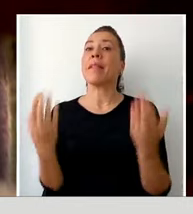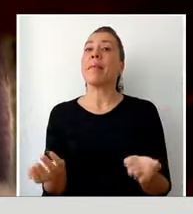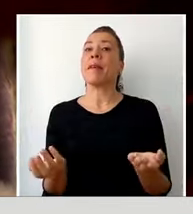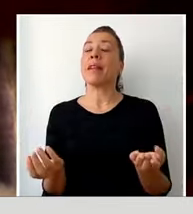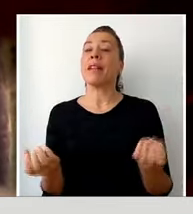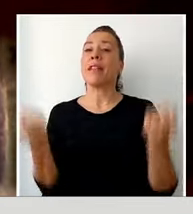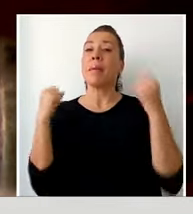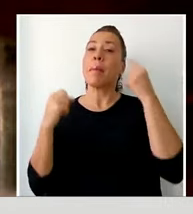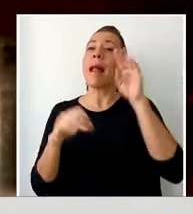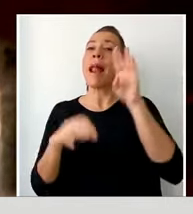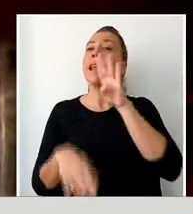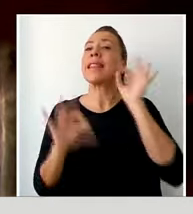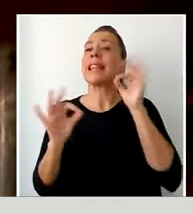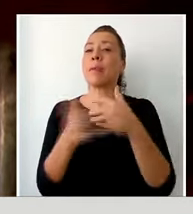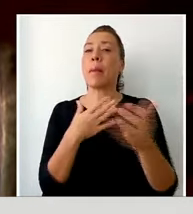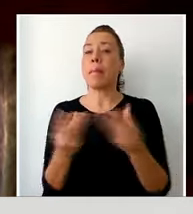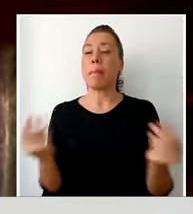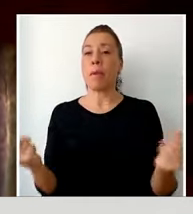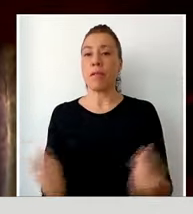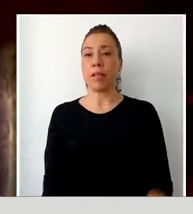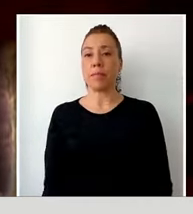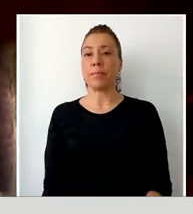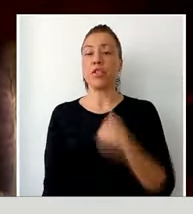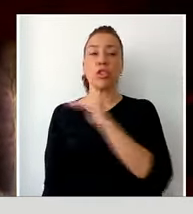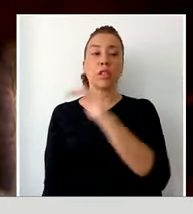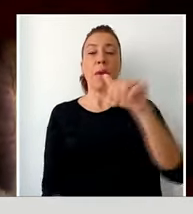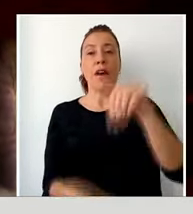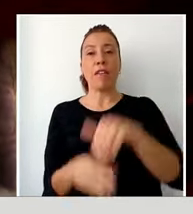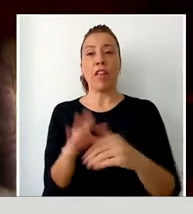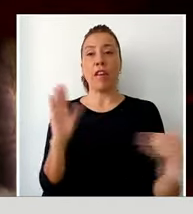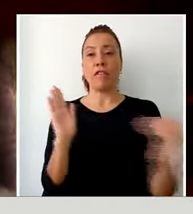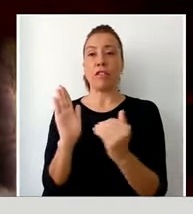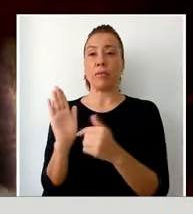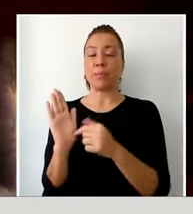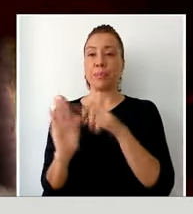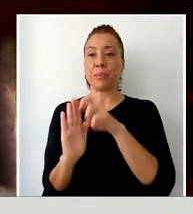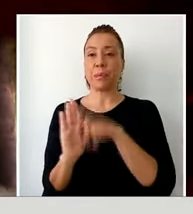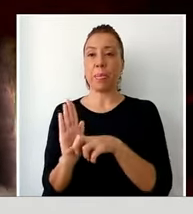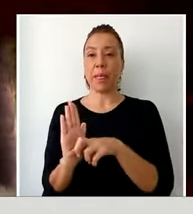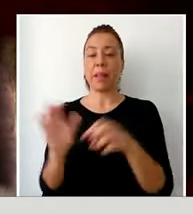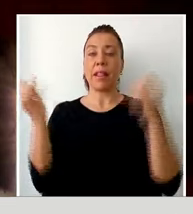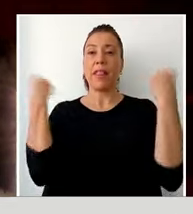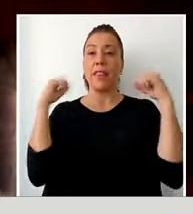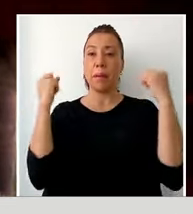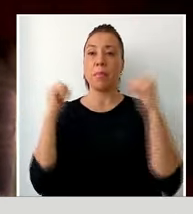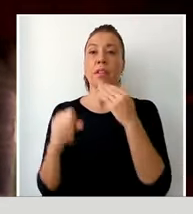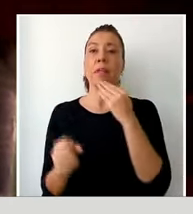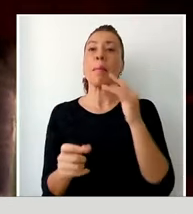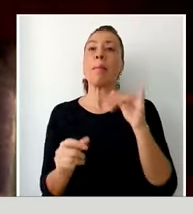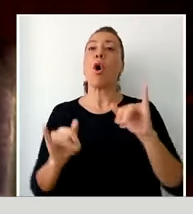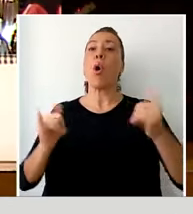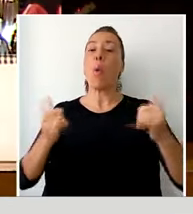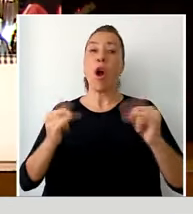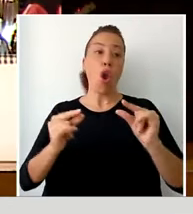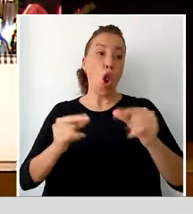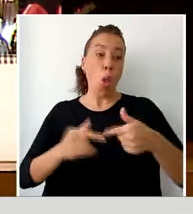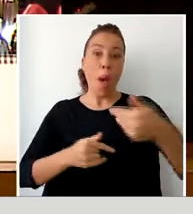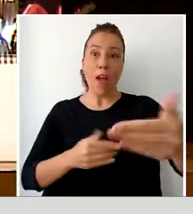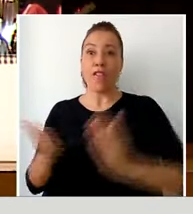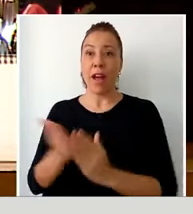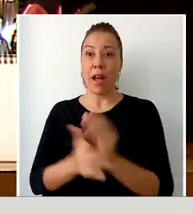he dicho presidenta llamo a votar a favor de este proyecto por el deporte y por esos juegos que están por venir